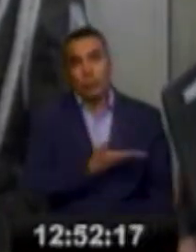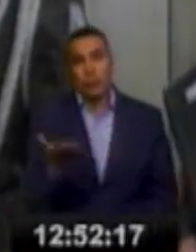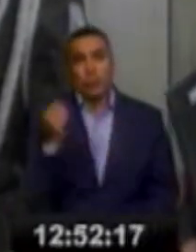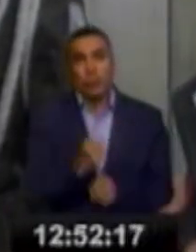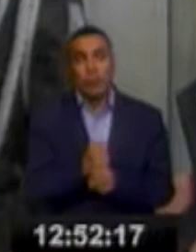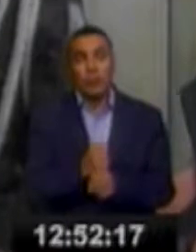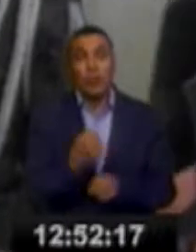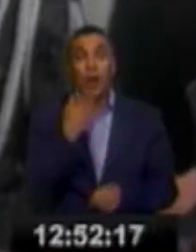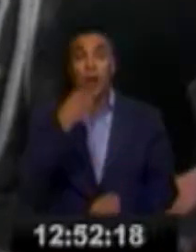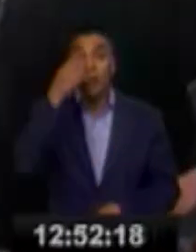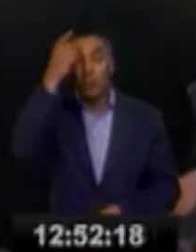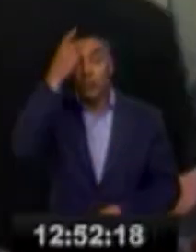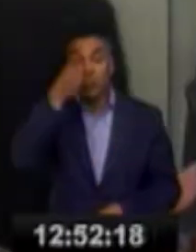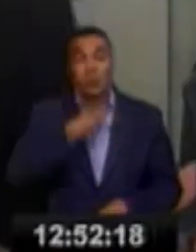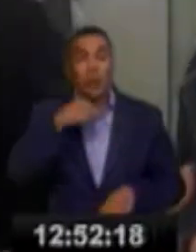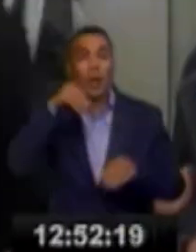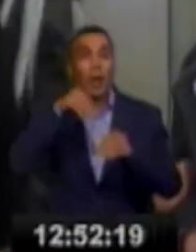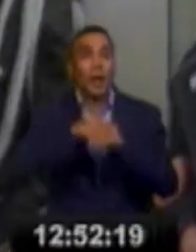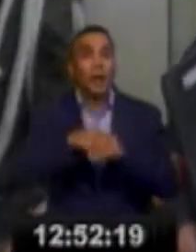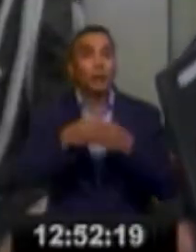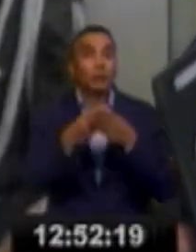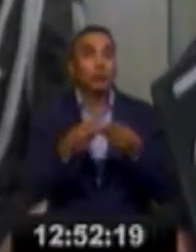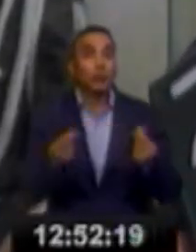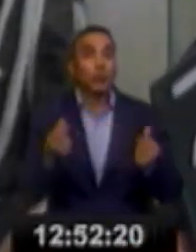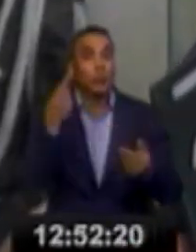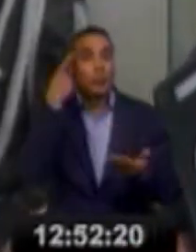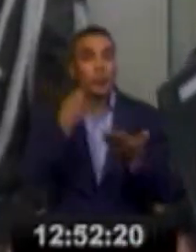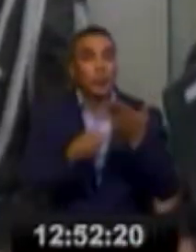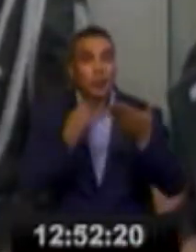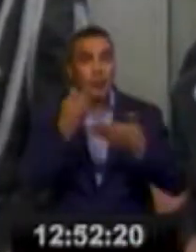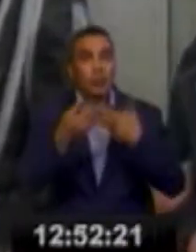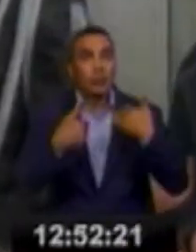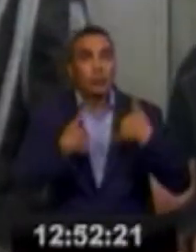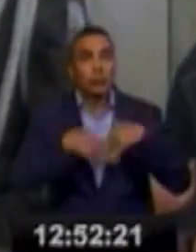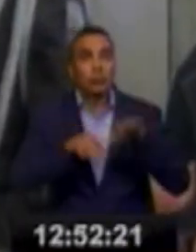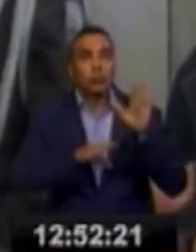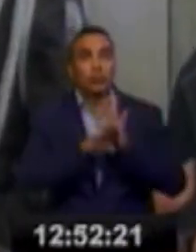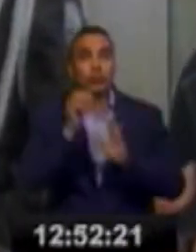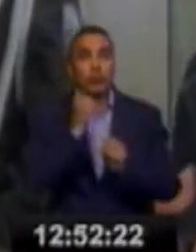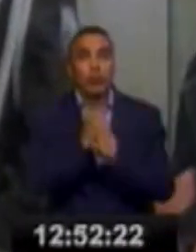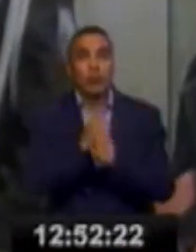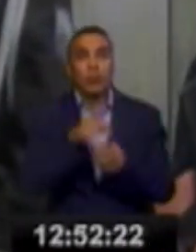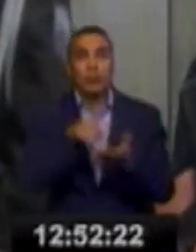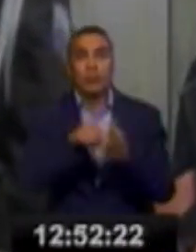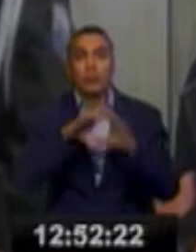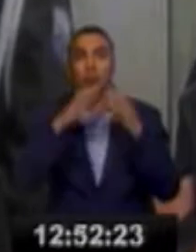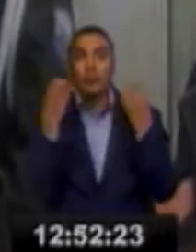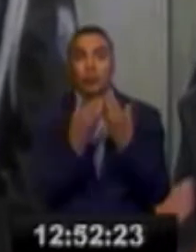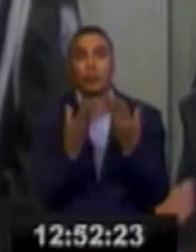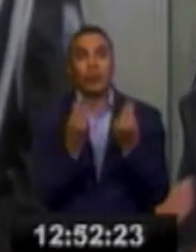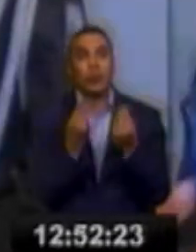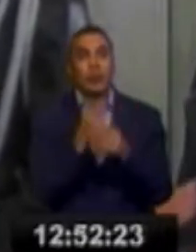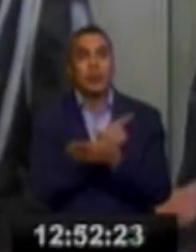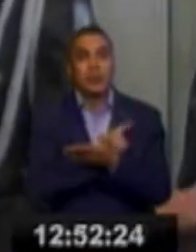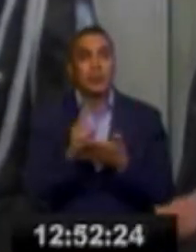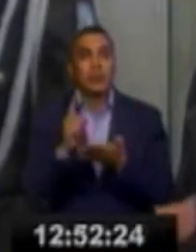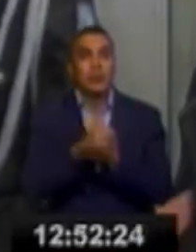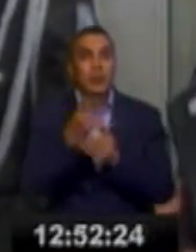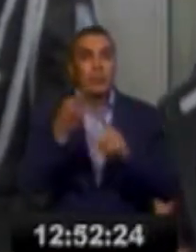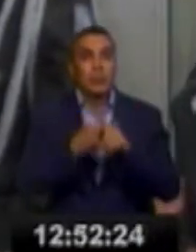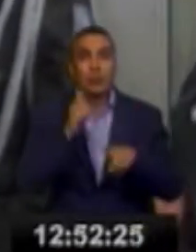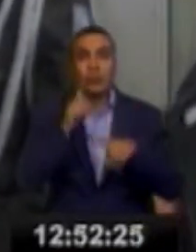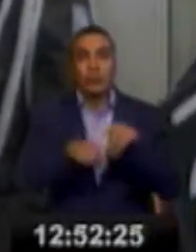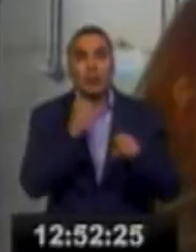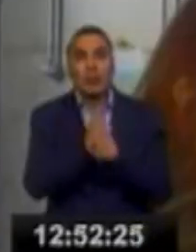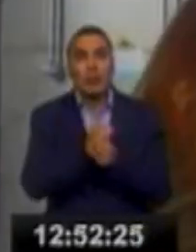tome sea a la interna, y que ese sea el camino para destrabar este proceso que ha tenido estas comisiones en varias semanas y meses sin poder tomar acción